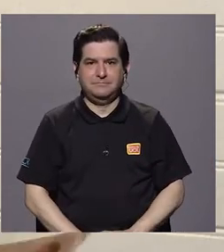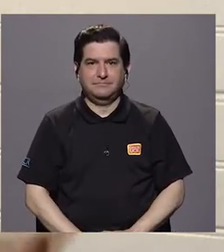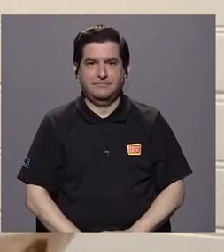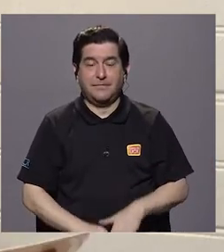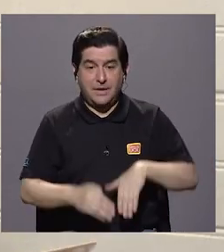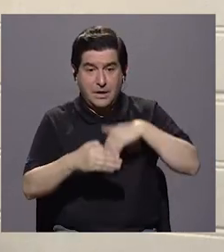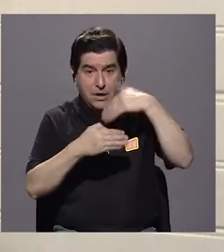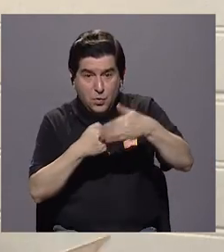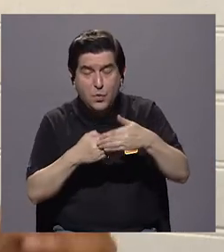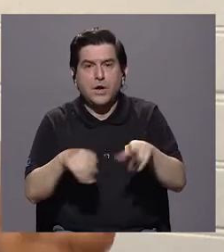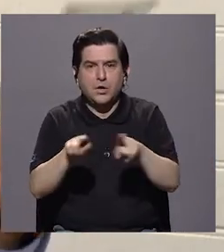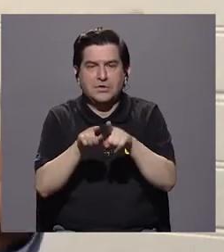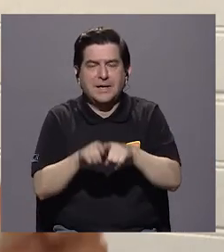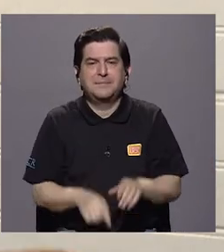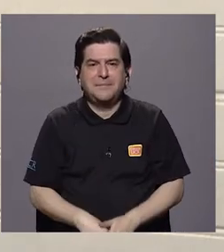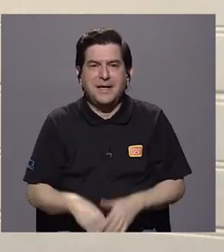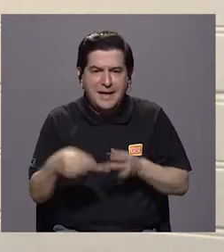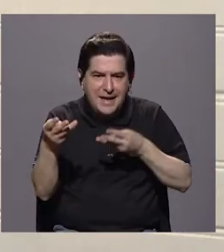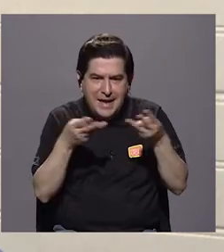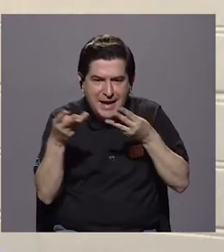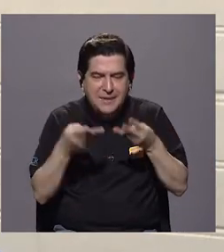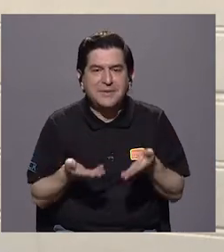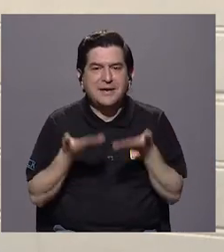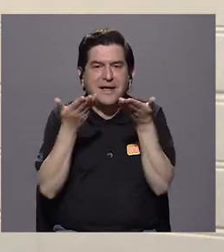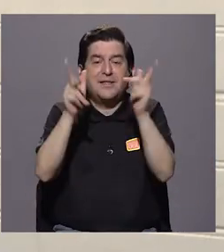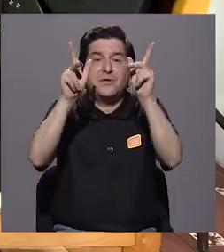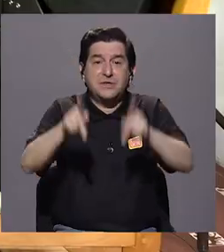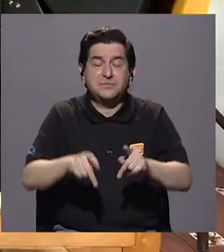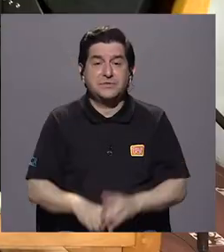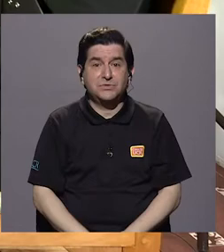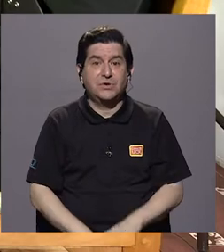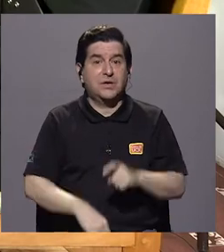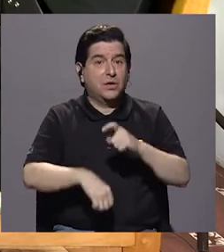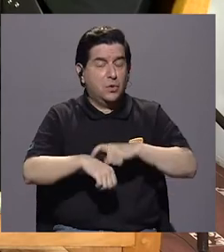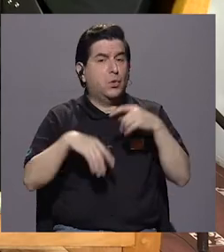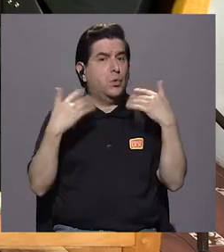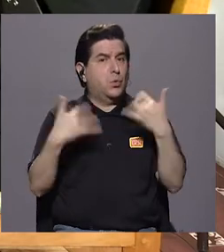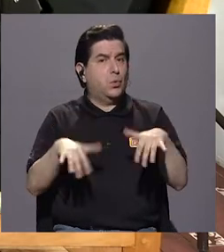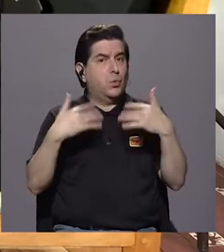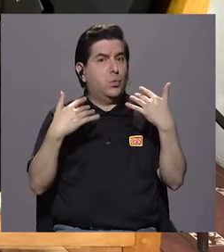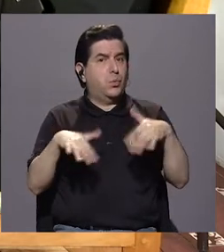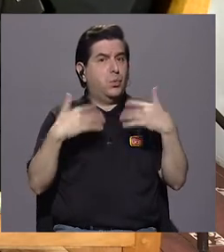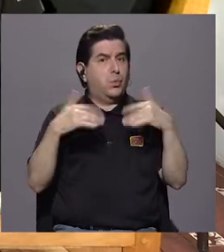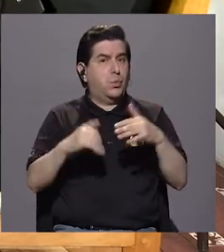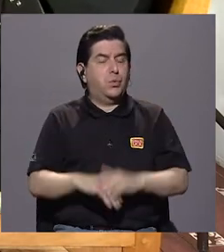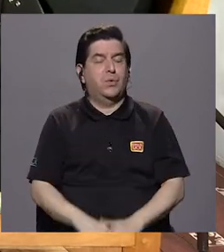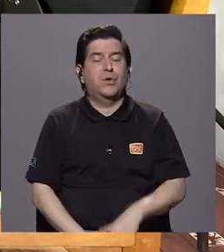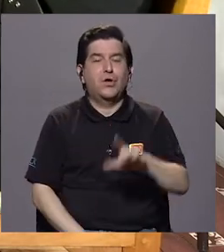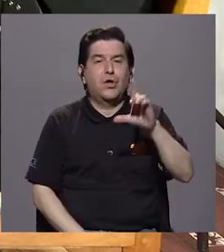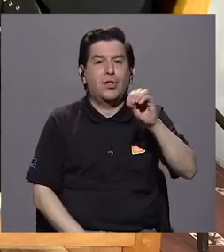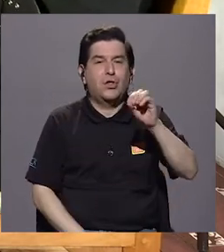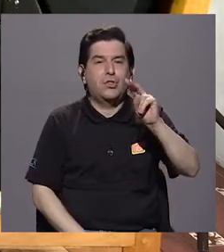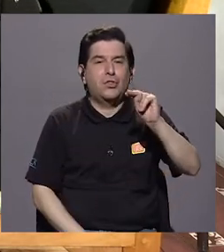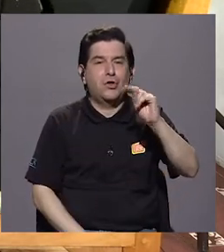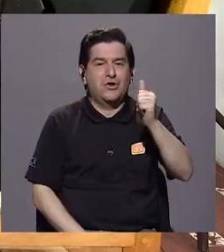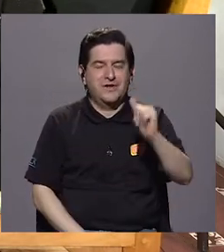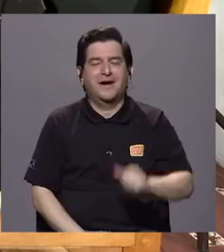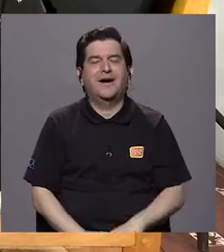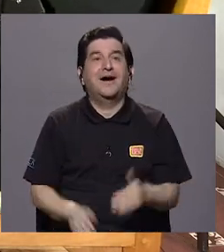hacerlas en mercado y ponérselas a la gente. Eso no es fácil, doña Elena. Ay, Elena. Otra vez.